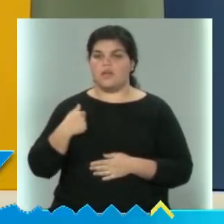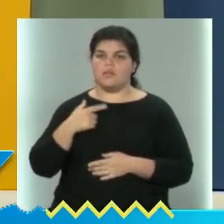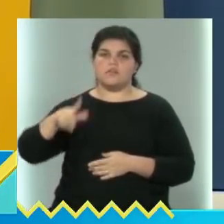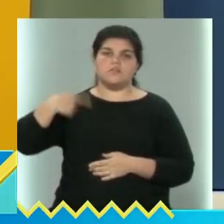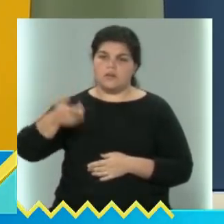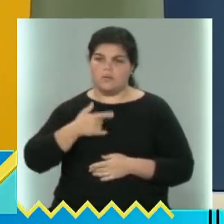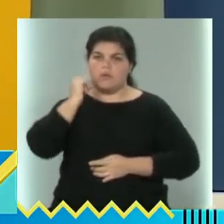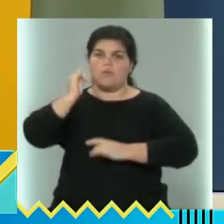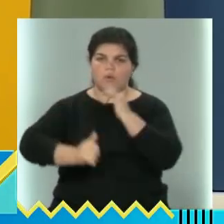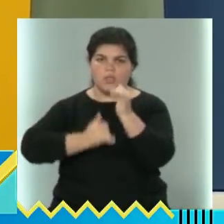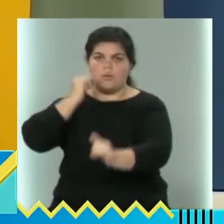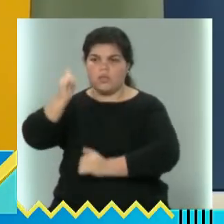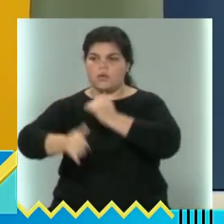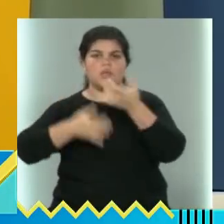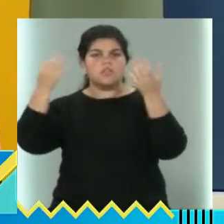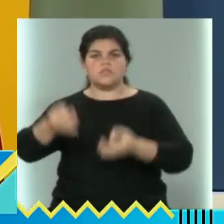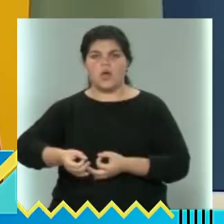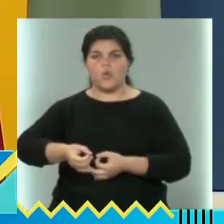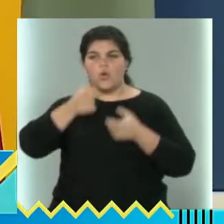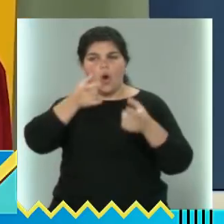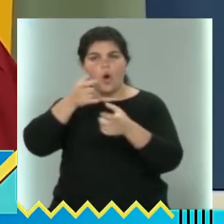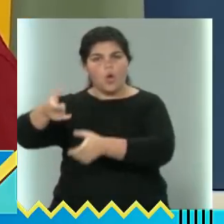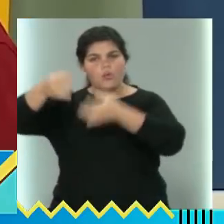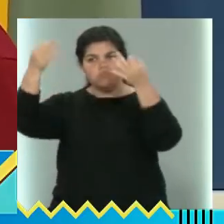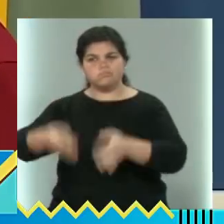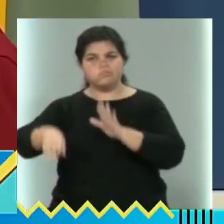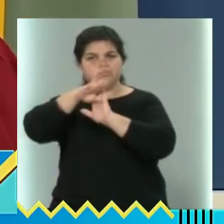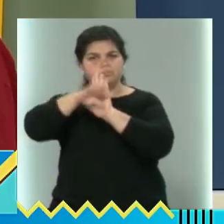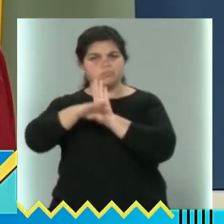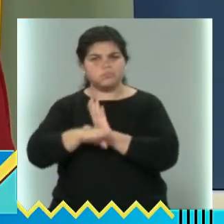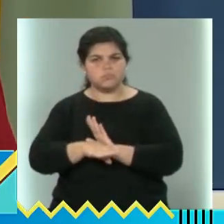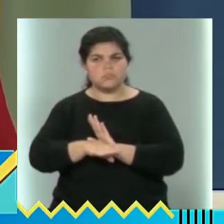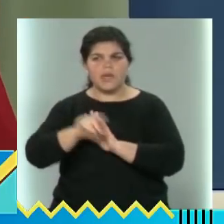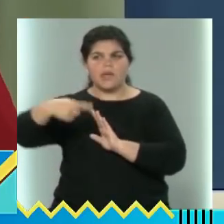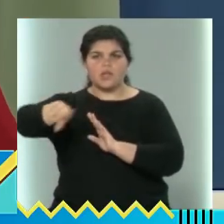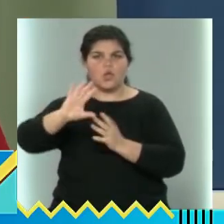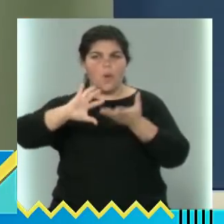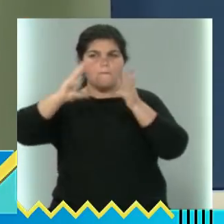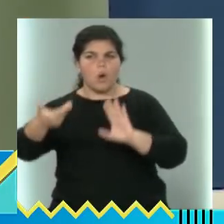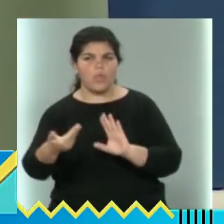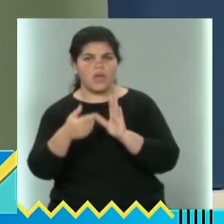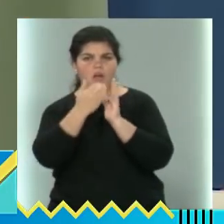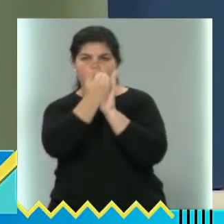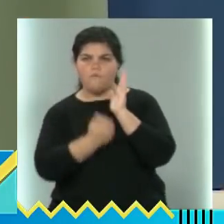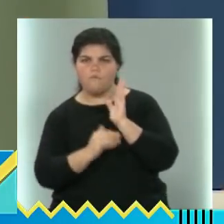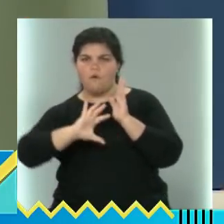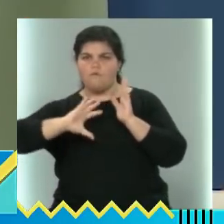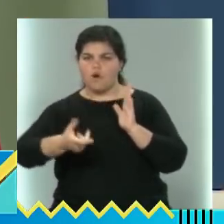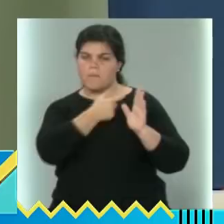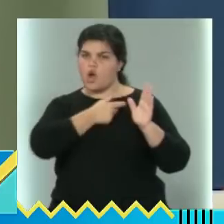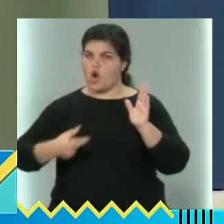va a garantizar controles absolutamente estrictos y que prácticamente nos diseñan un modelo de control